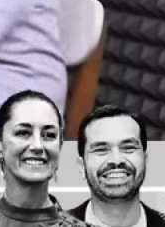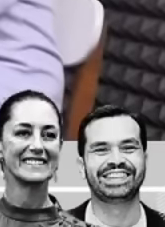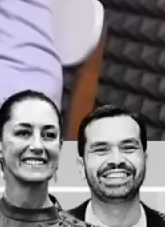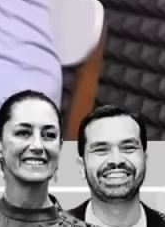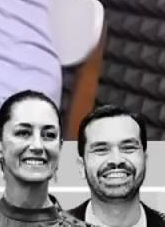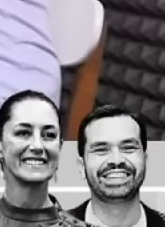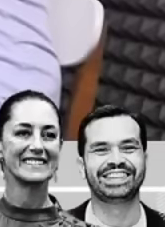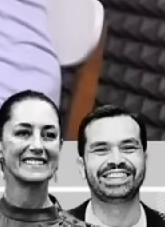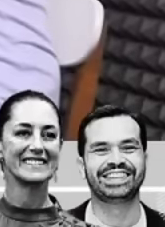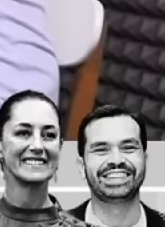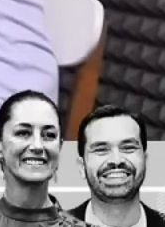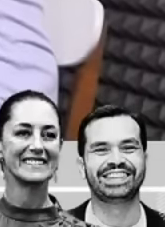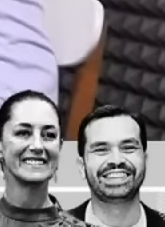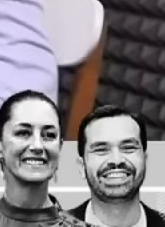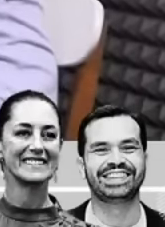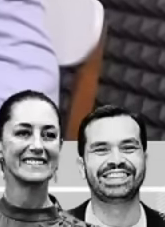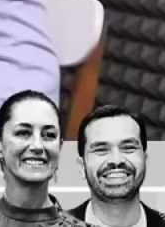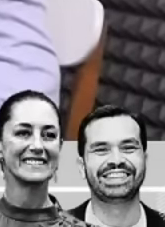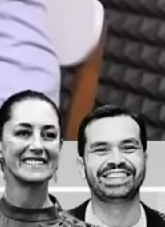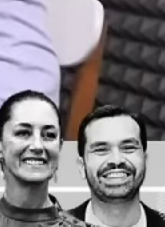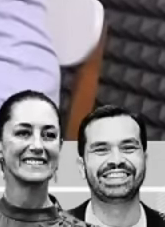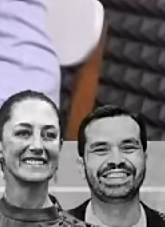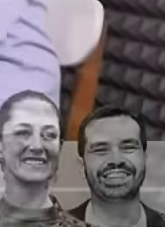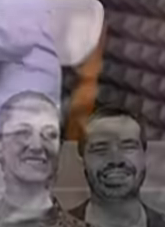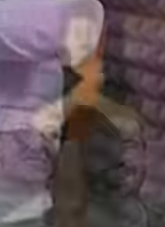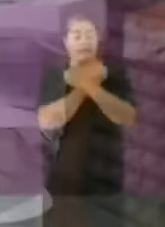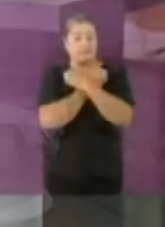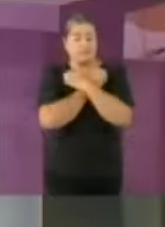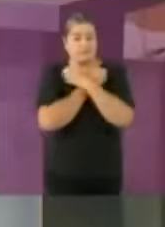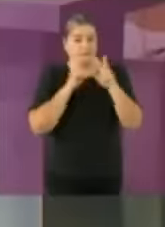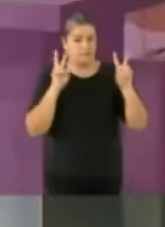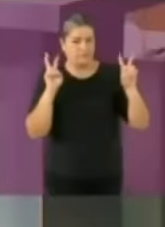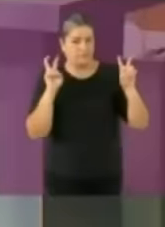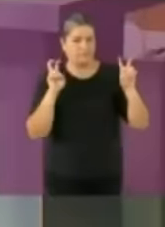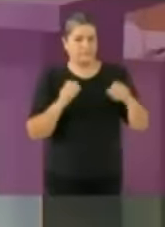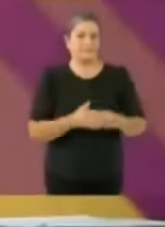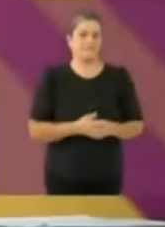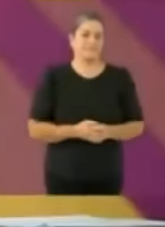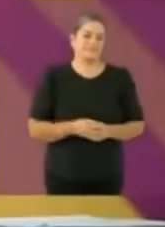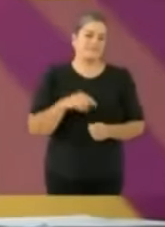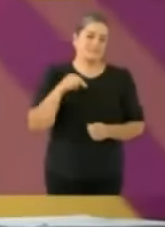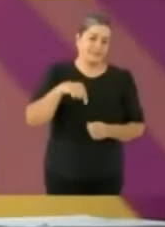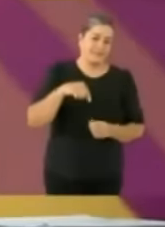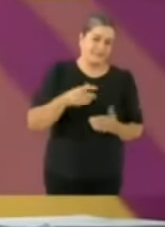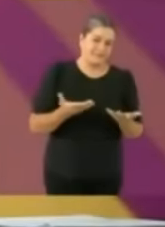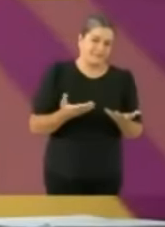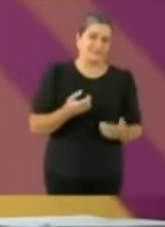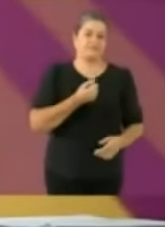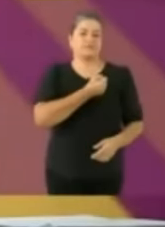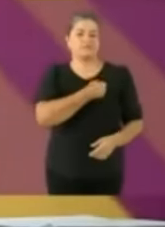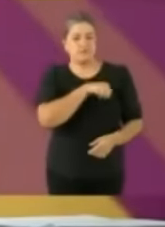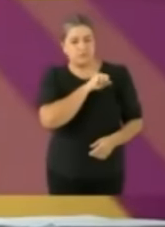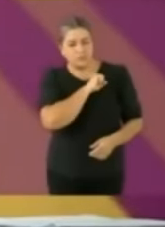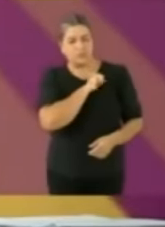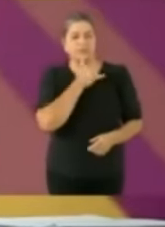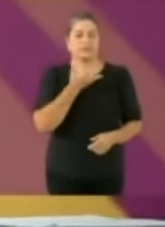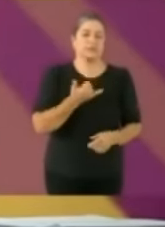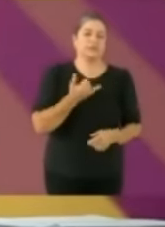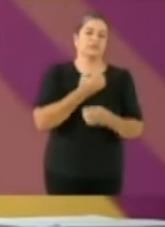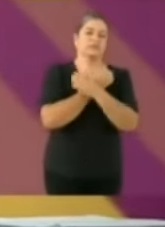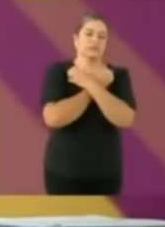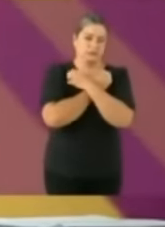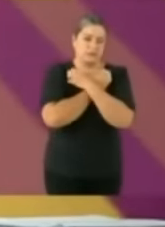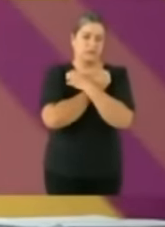la postura. Digo, a Máynez le recomendaron, evidentemente, sus asesores, el mantener esa sonrisa permanente y